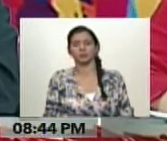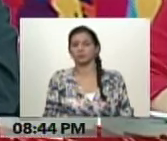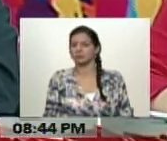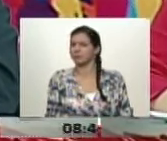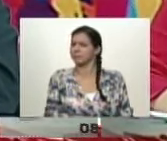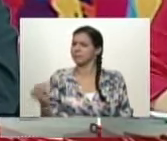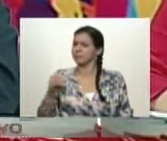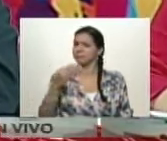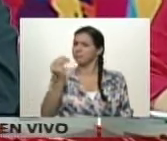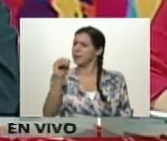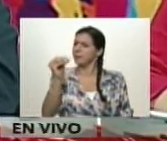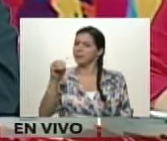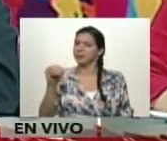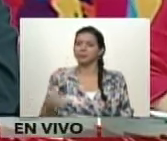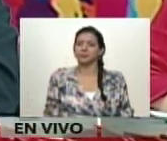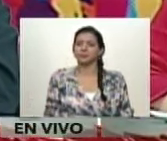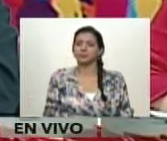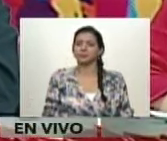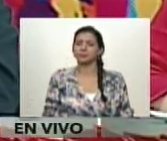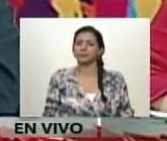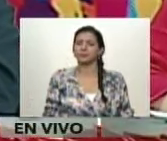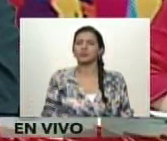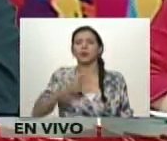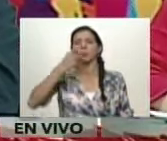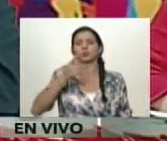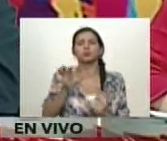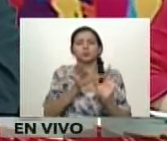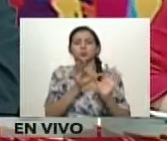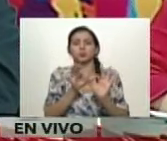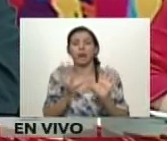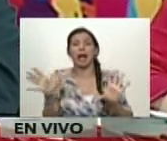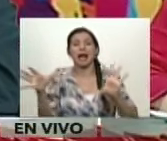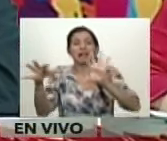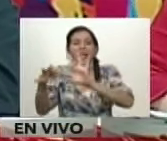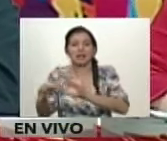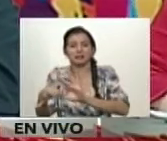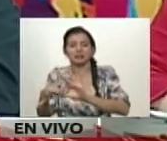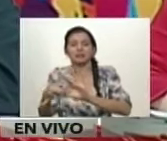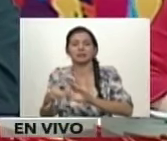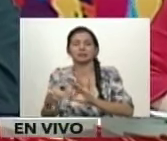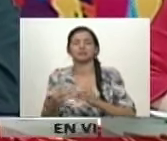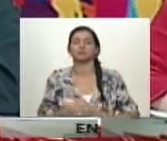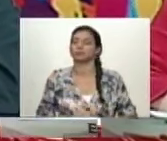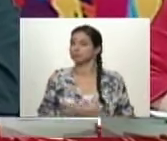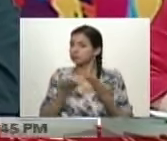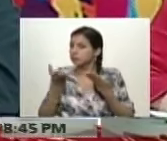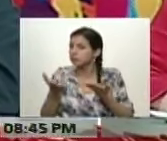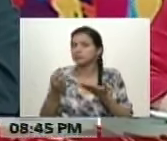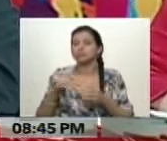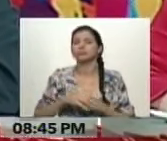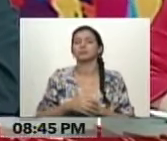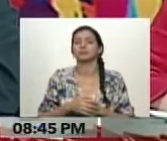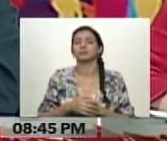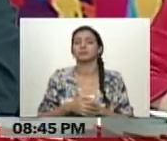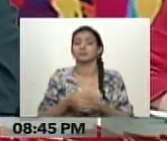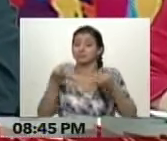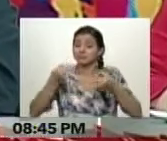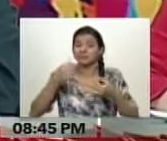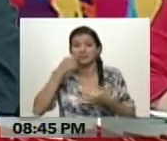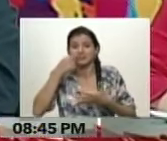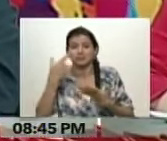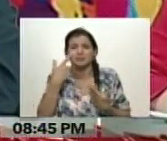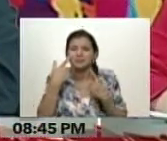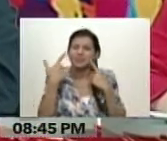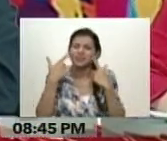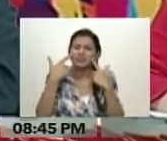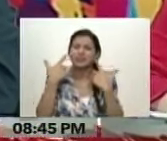ampliar las políticas unitarias y de alianza, llevar pues a la concreción en una nueva etapa